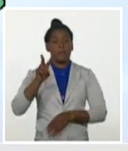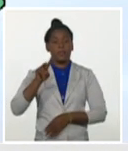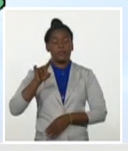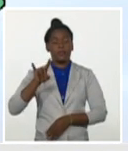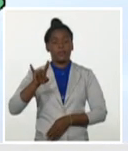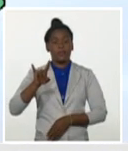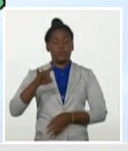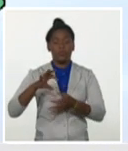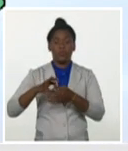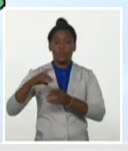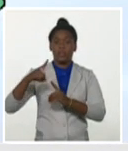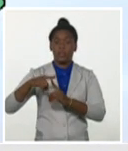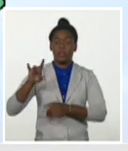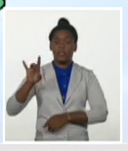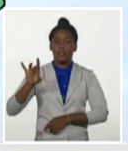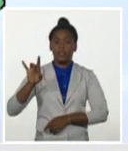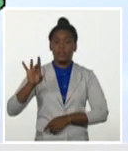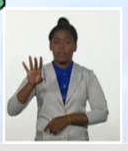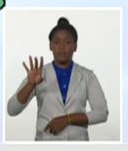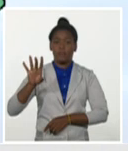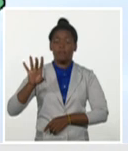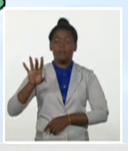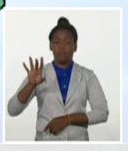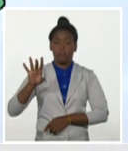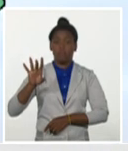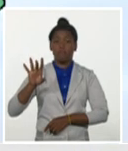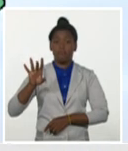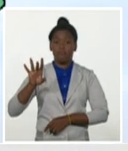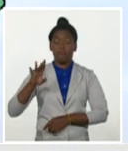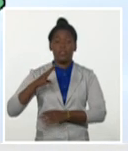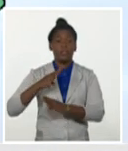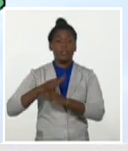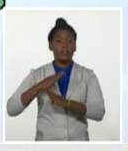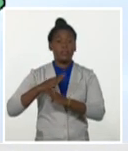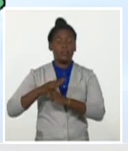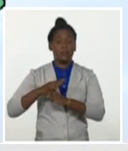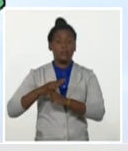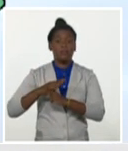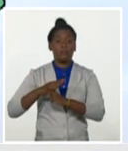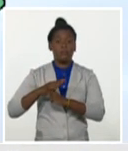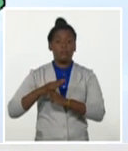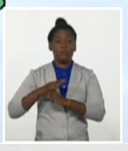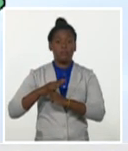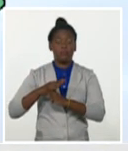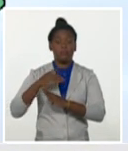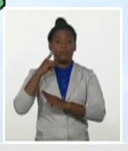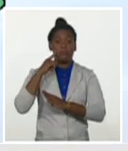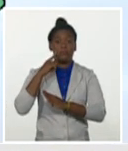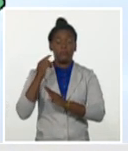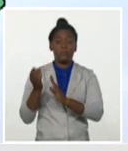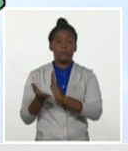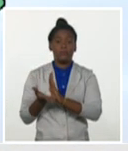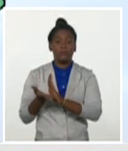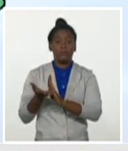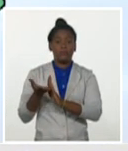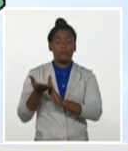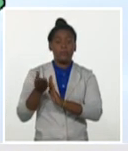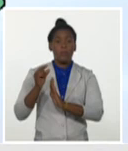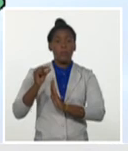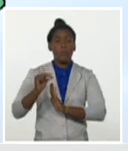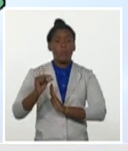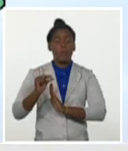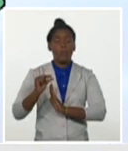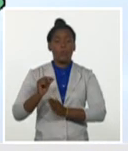Guantánamo con 15. Reitero, Santiago ha ido incrementando de forma significativa.